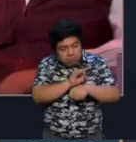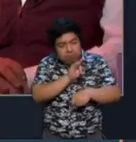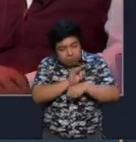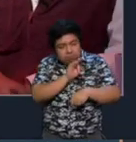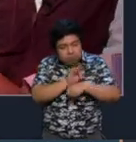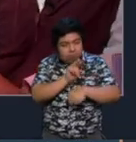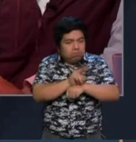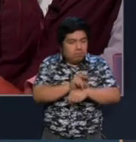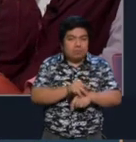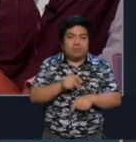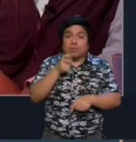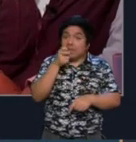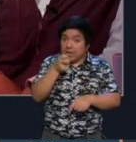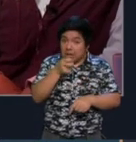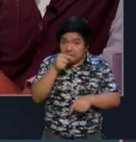los vecinos.